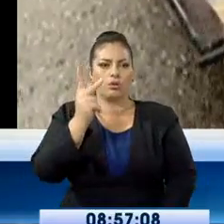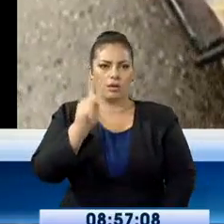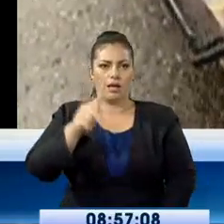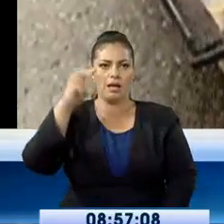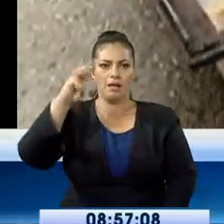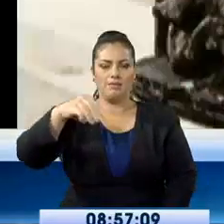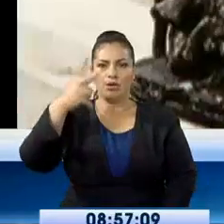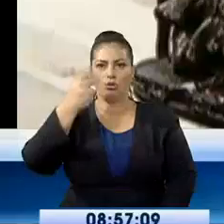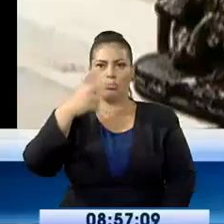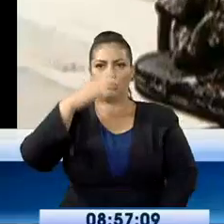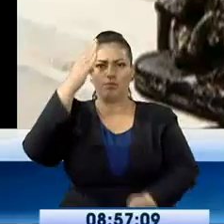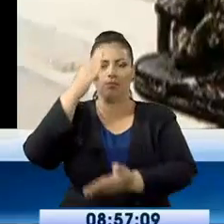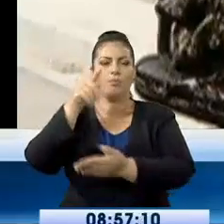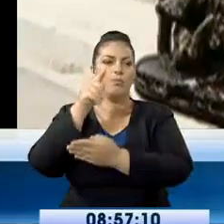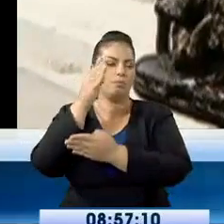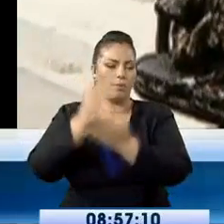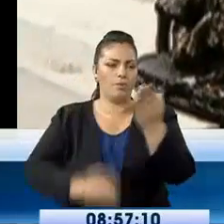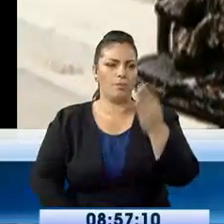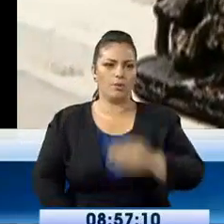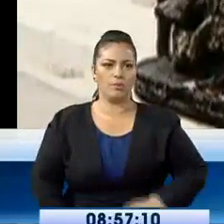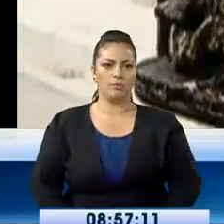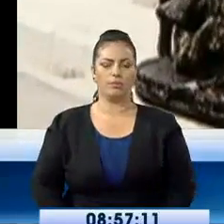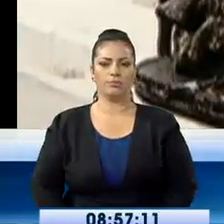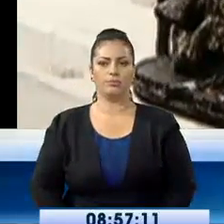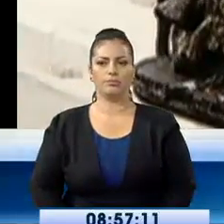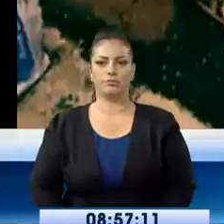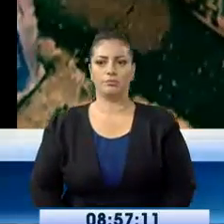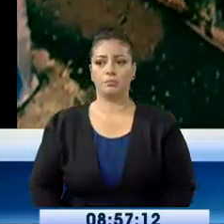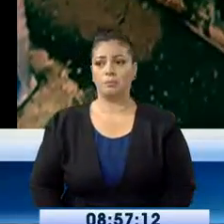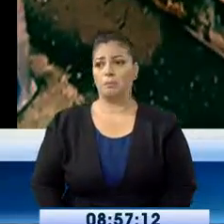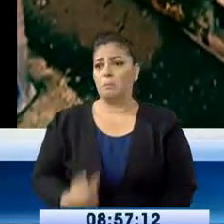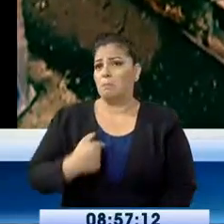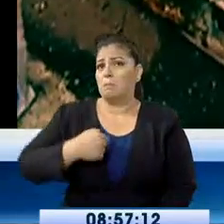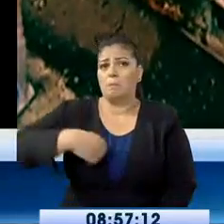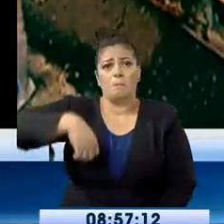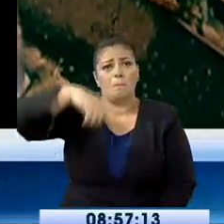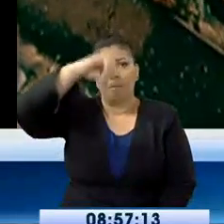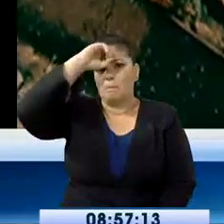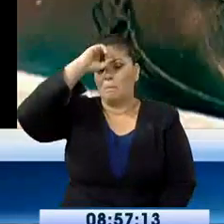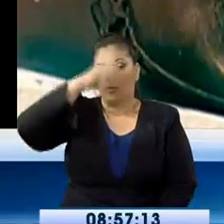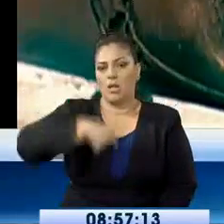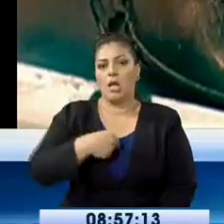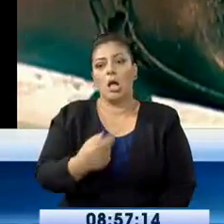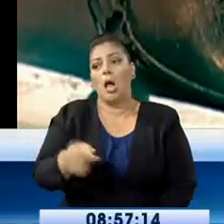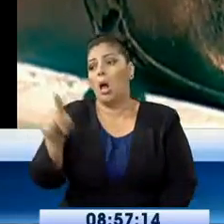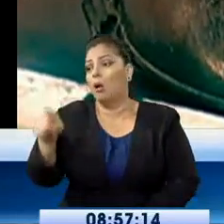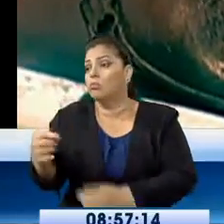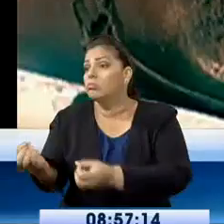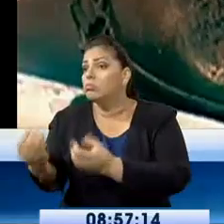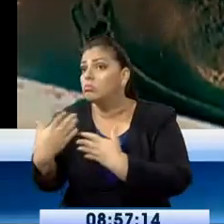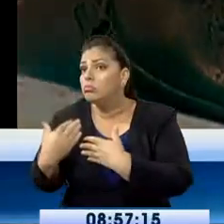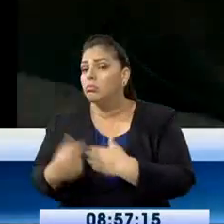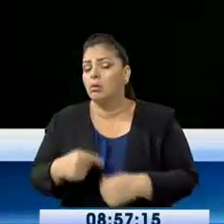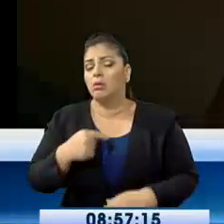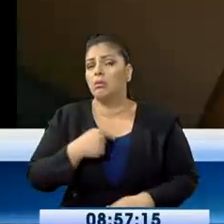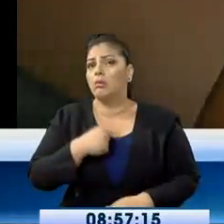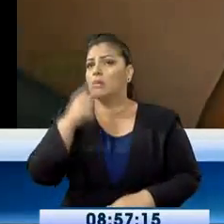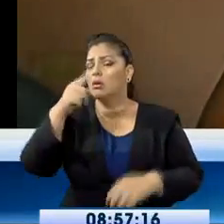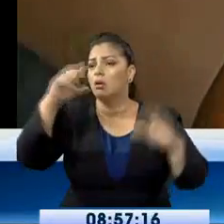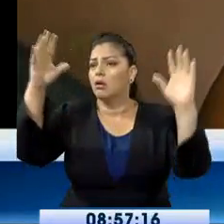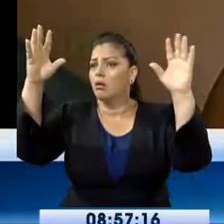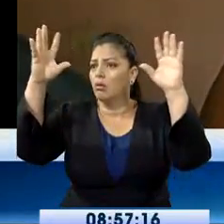Daule. Yo no sé qué pasó, dicen que dejó la luz porque yo en ese momento me voy a bañar. Y cuando yo digo un